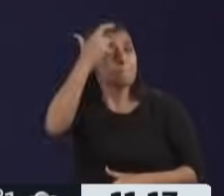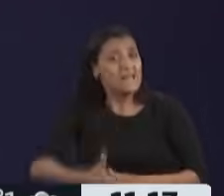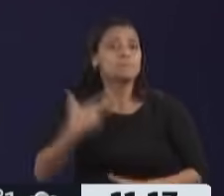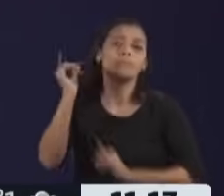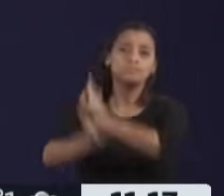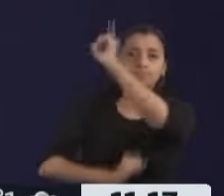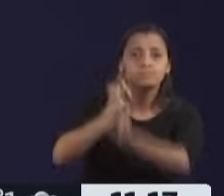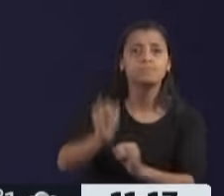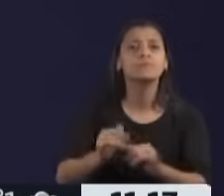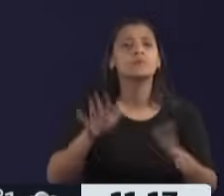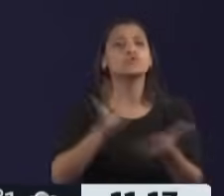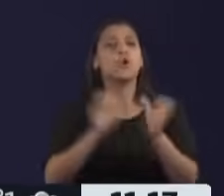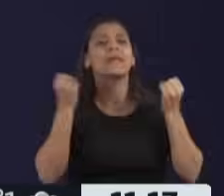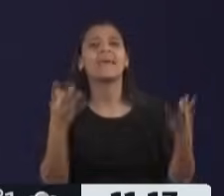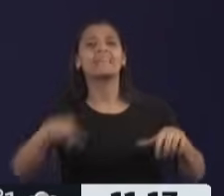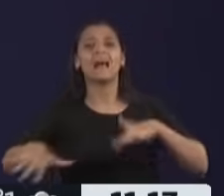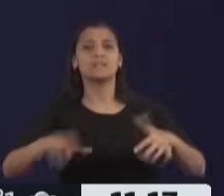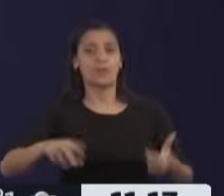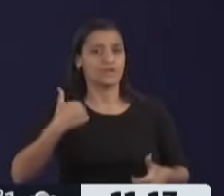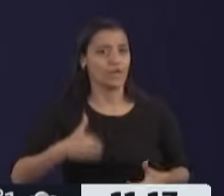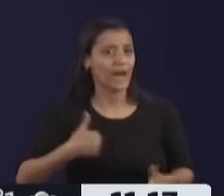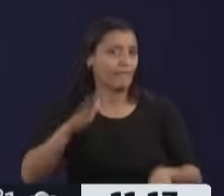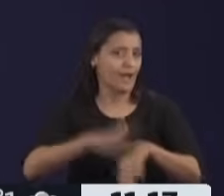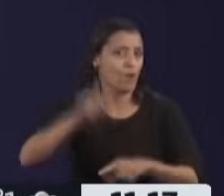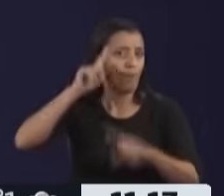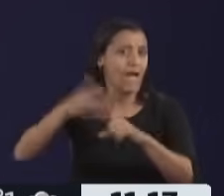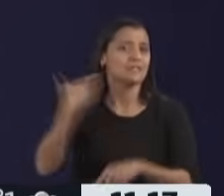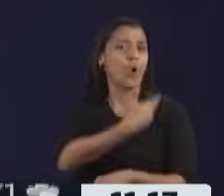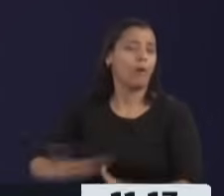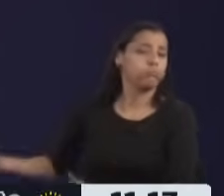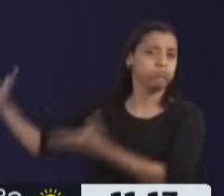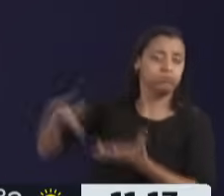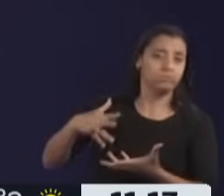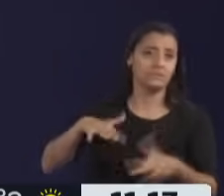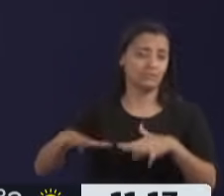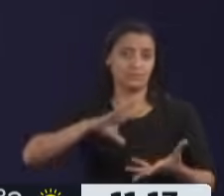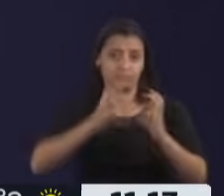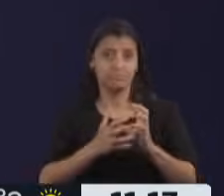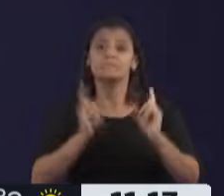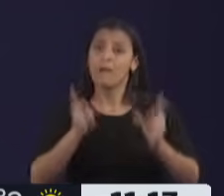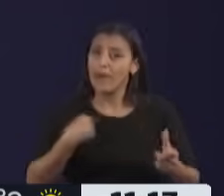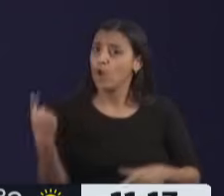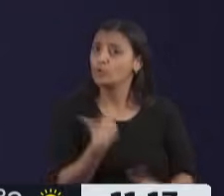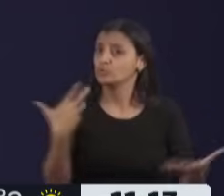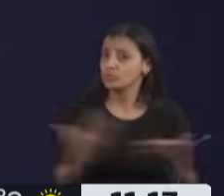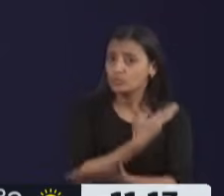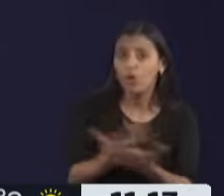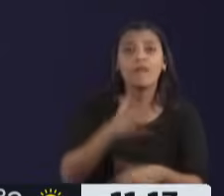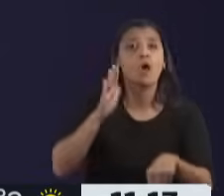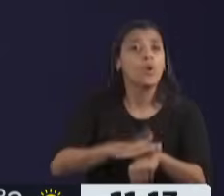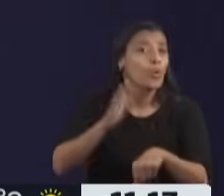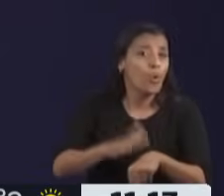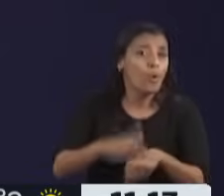hemos recibido y entendiendo también que, por desgracia, sufrimos la consecuencia de